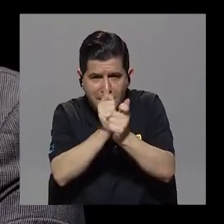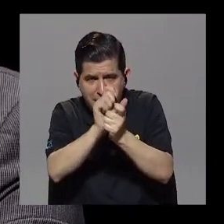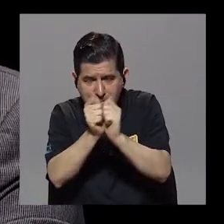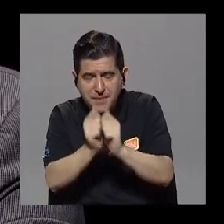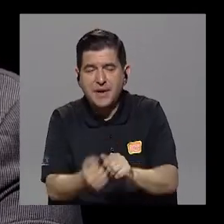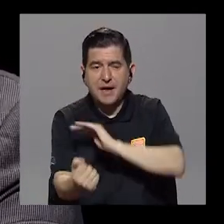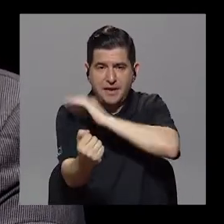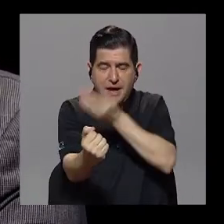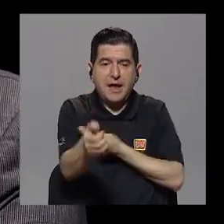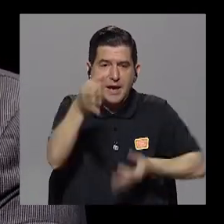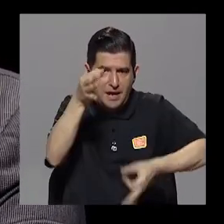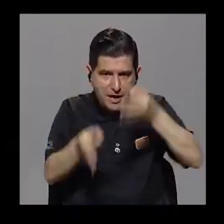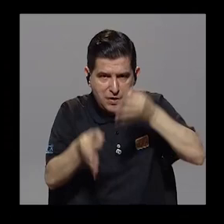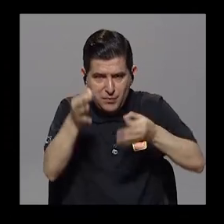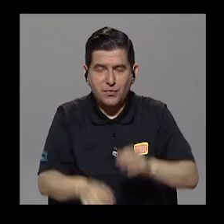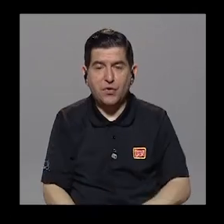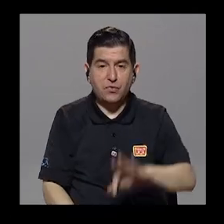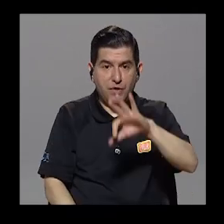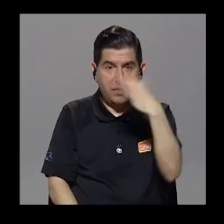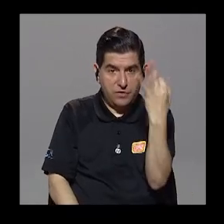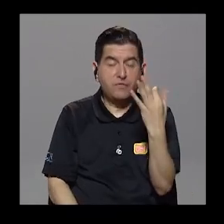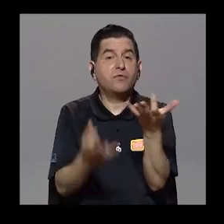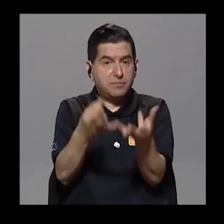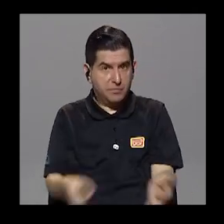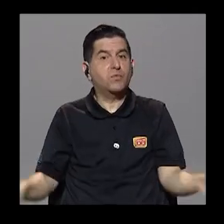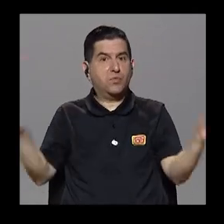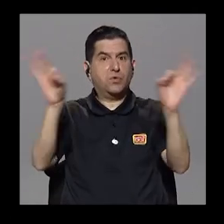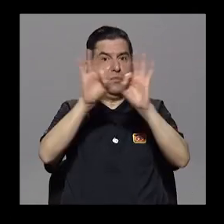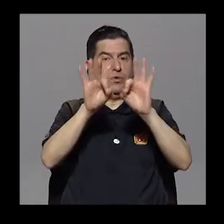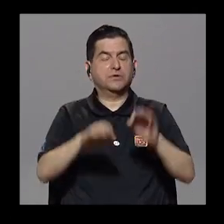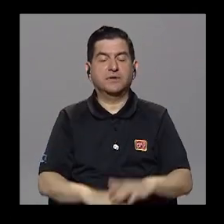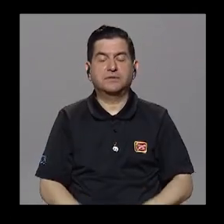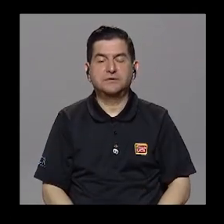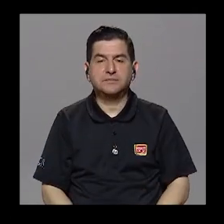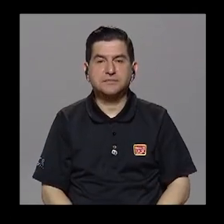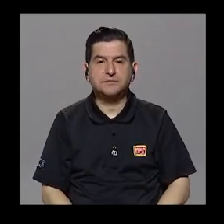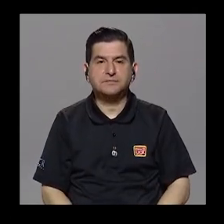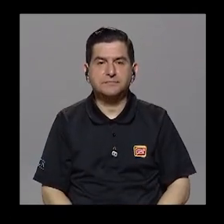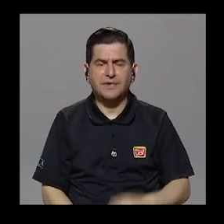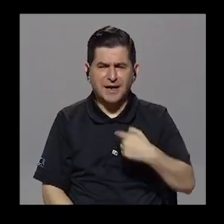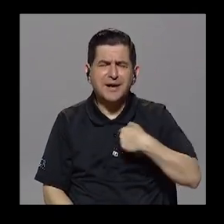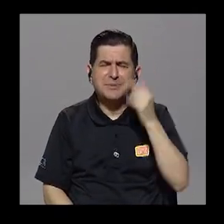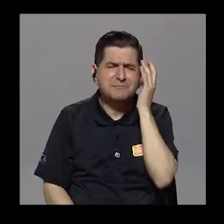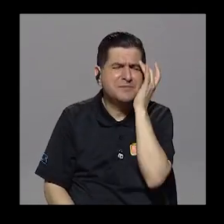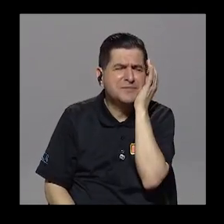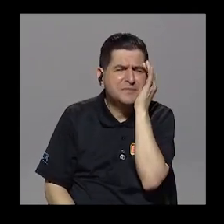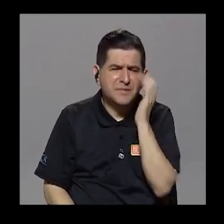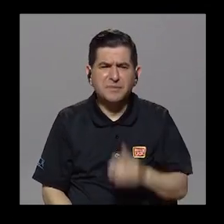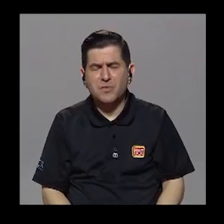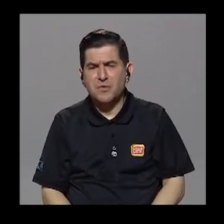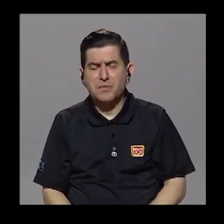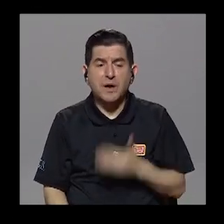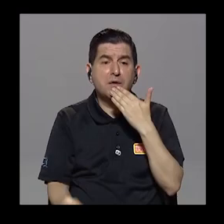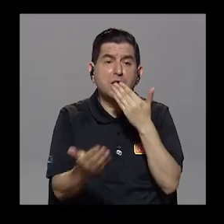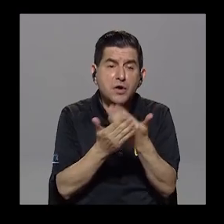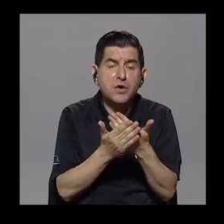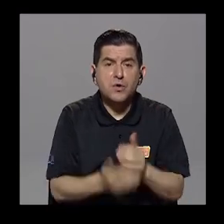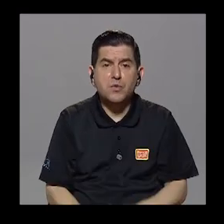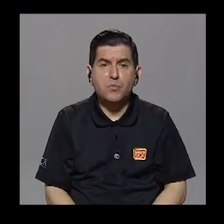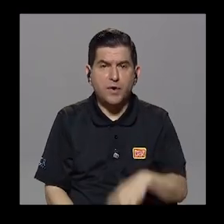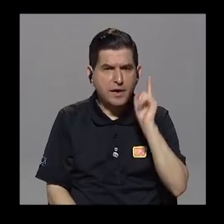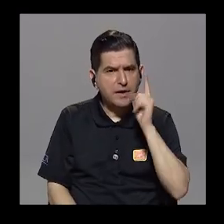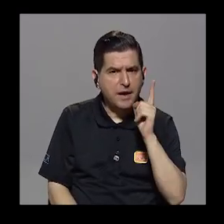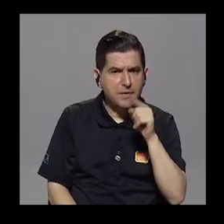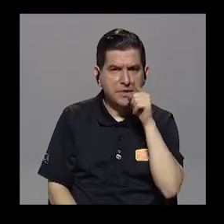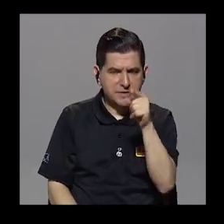Poder Judicial, y lo modificaron Coincido, de manera muy coincido. importante. Coincido. Ve que me preocupa nada más y lo dejo como una buena llamada de atención que hace usted